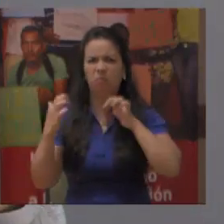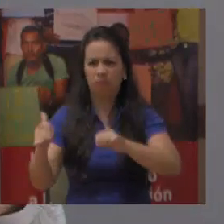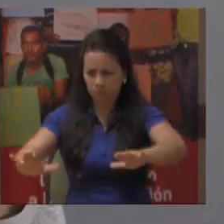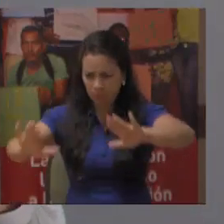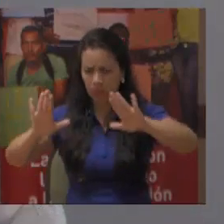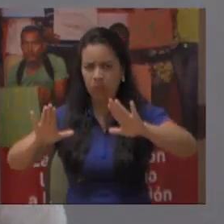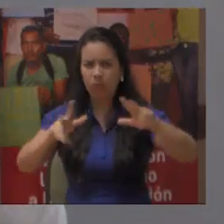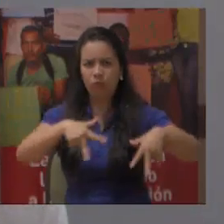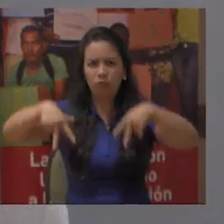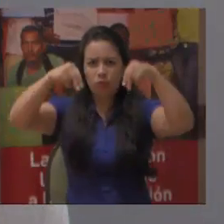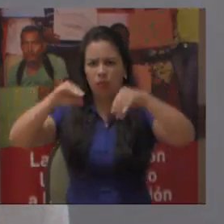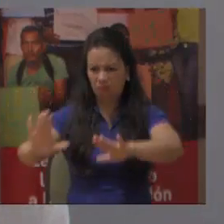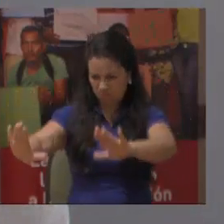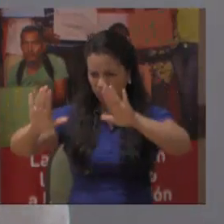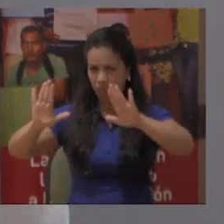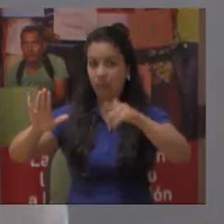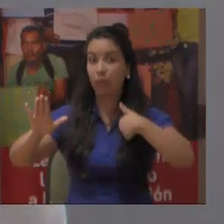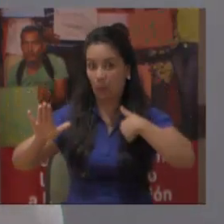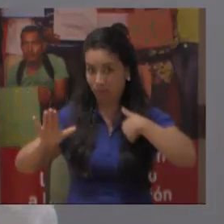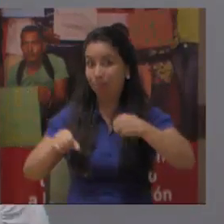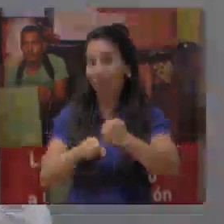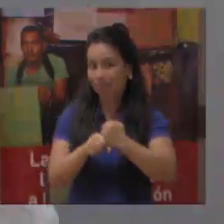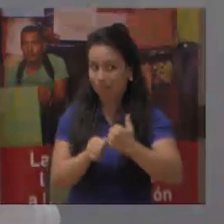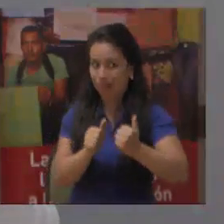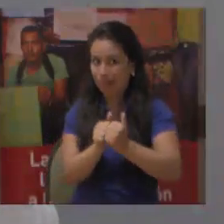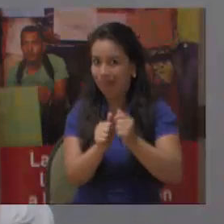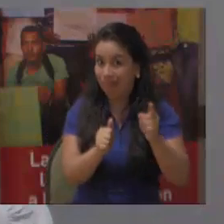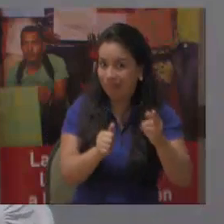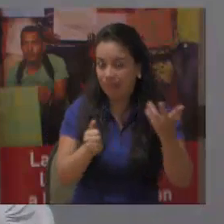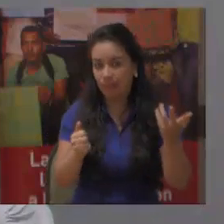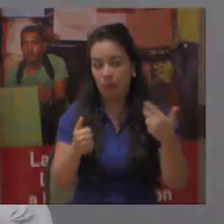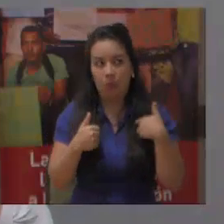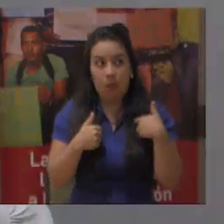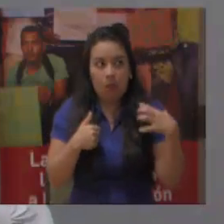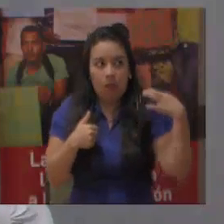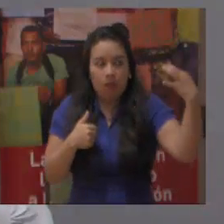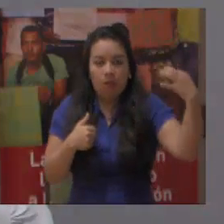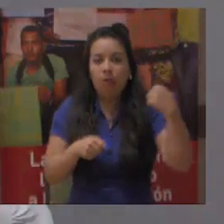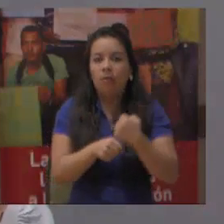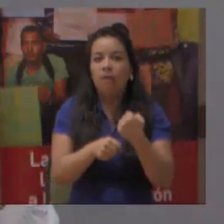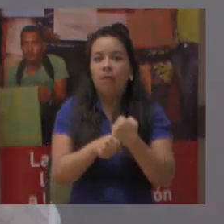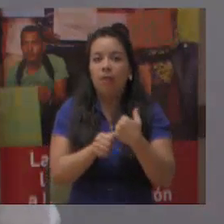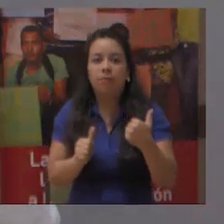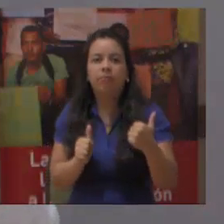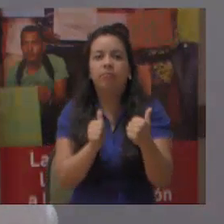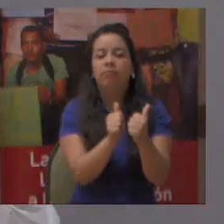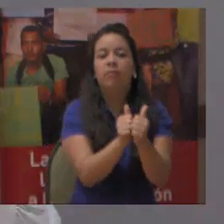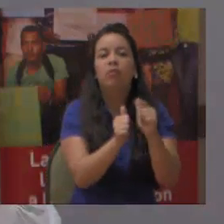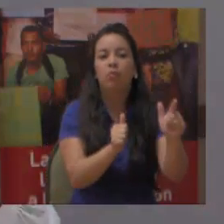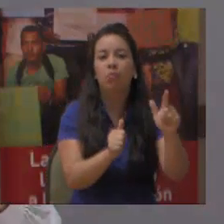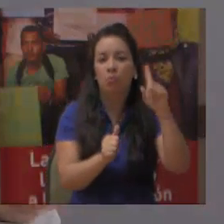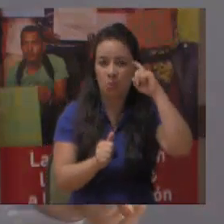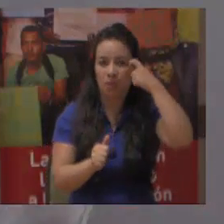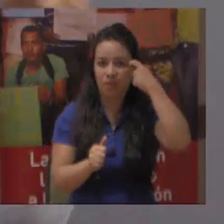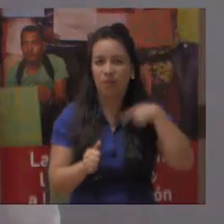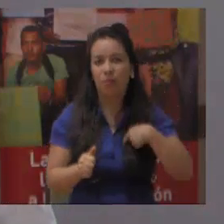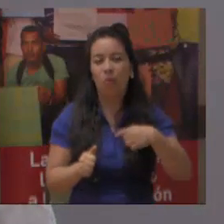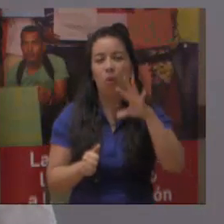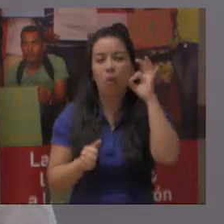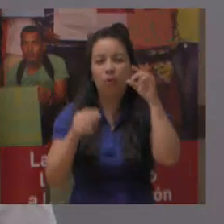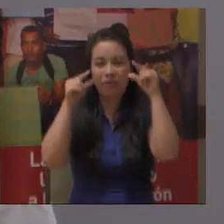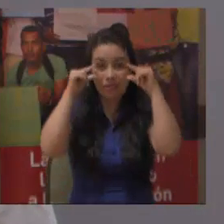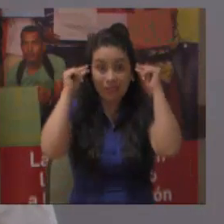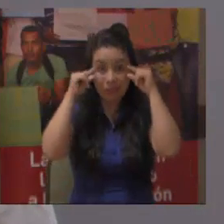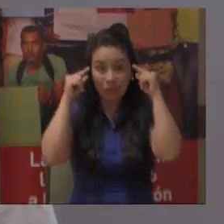sociedad. Tuve el privilegio y el honor de trabajar con el gobierno del presidente Santos y con el